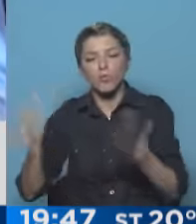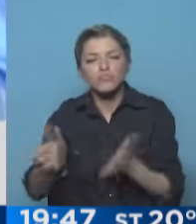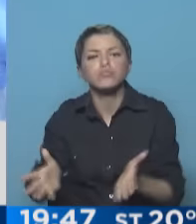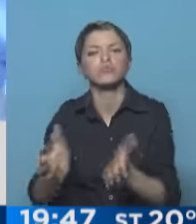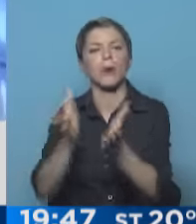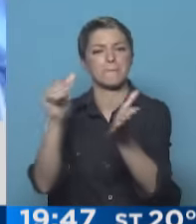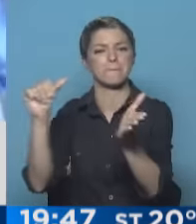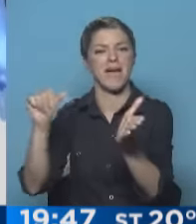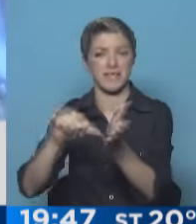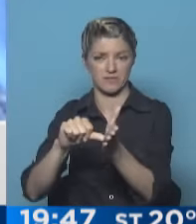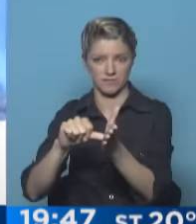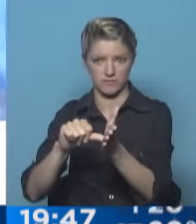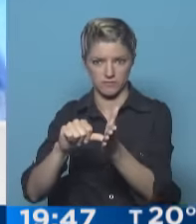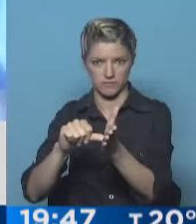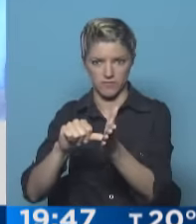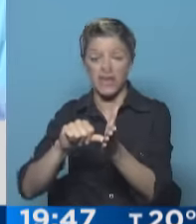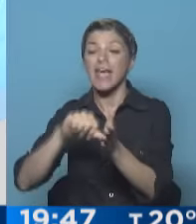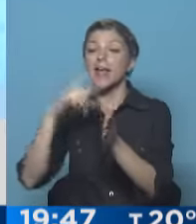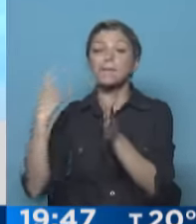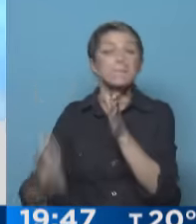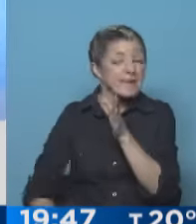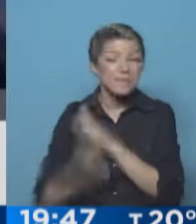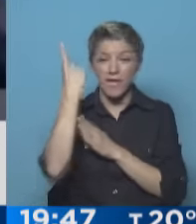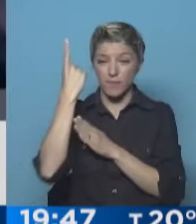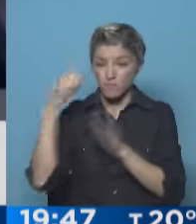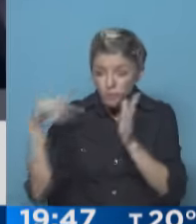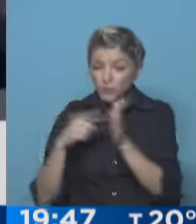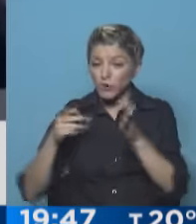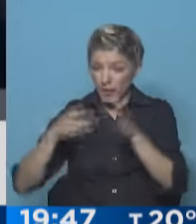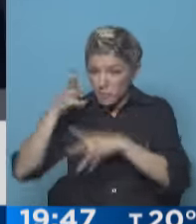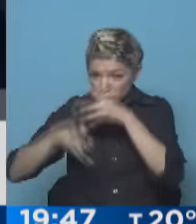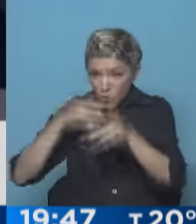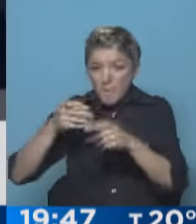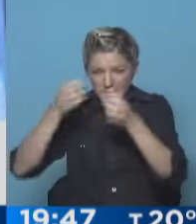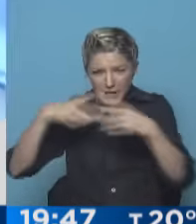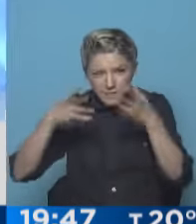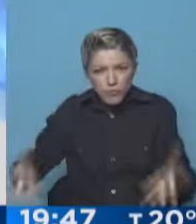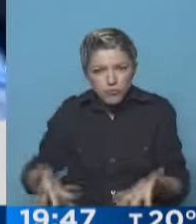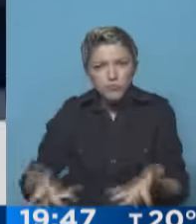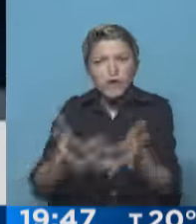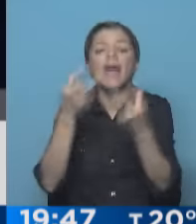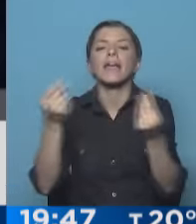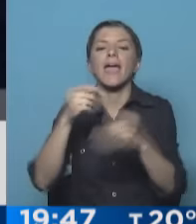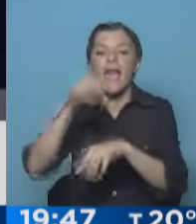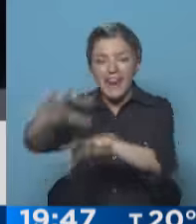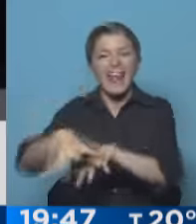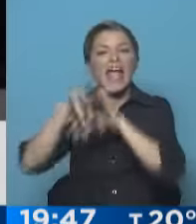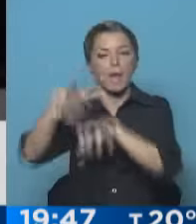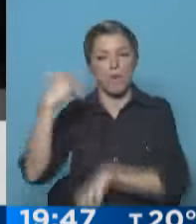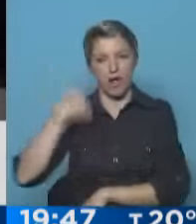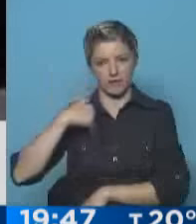país. Y el primer motor que va a poner en marcha la Argentina es el campo argentino.